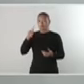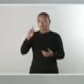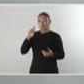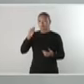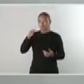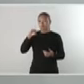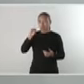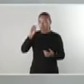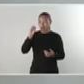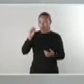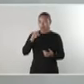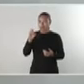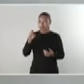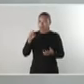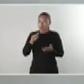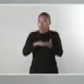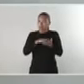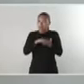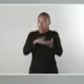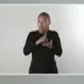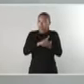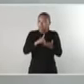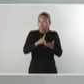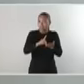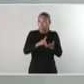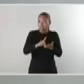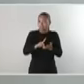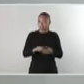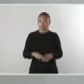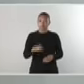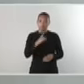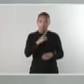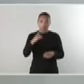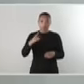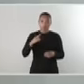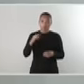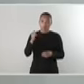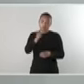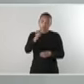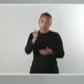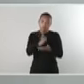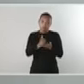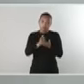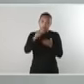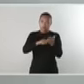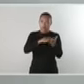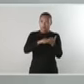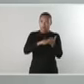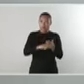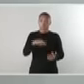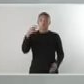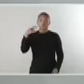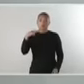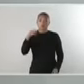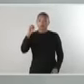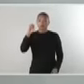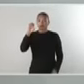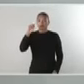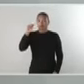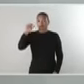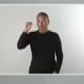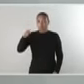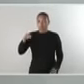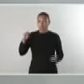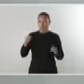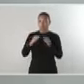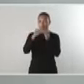el compromiso de ejercer nuestro derecho y nuestro deber ciudadano de votar señores a nombre del ietam del instituto